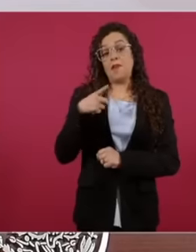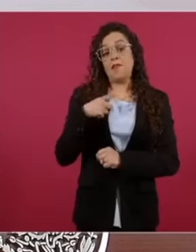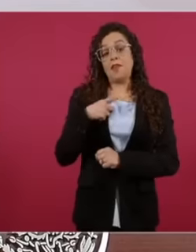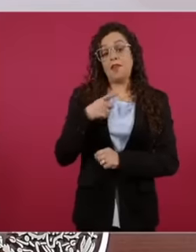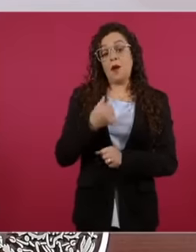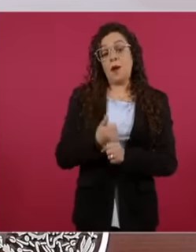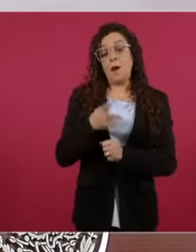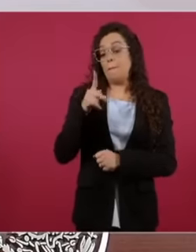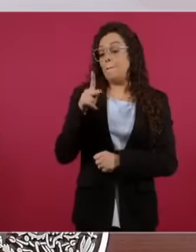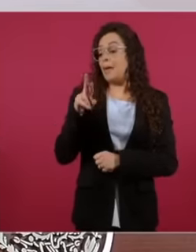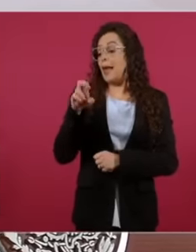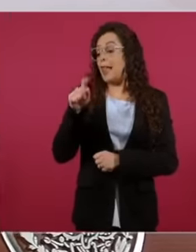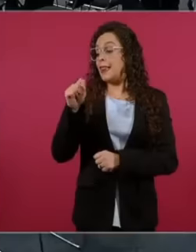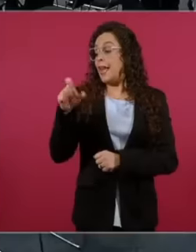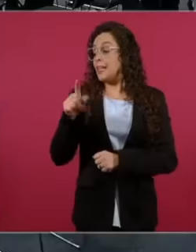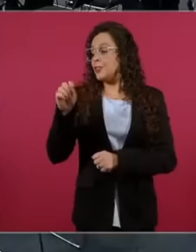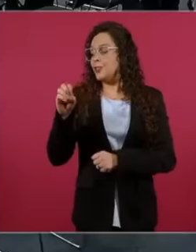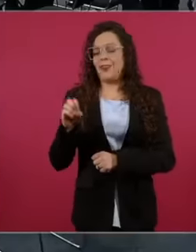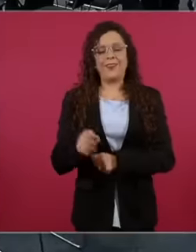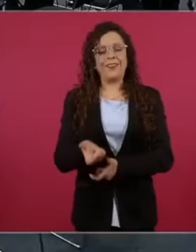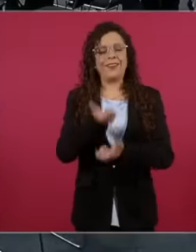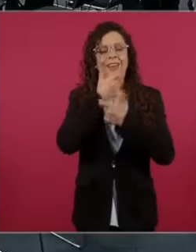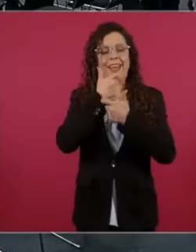el debido proceso.